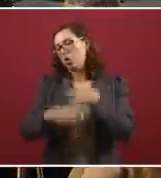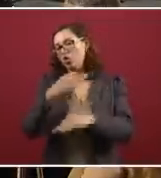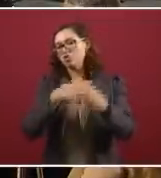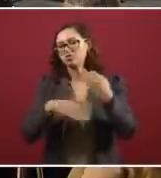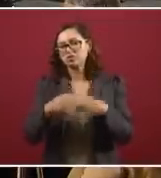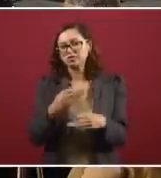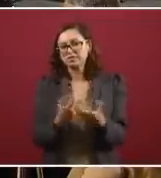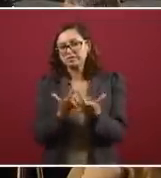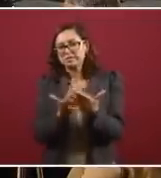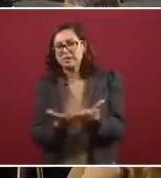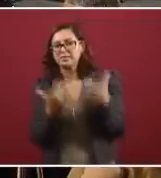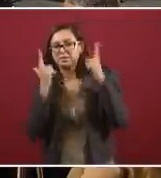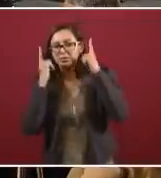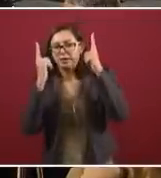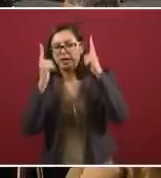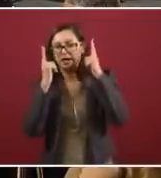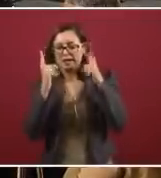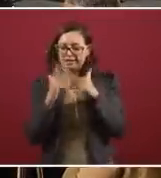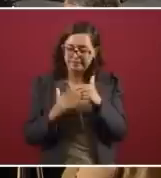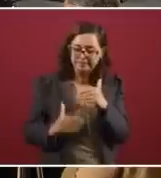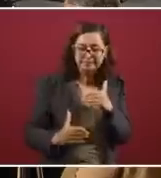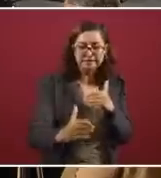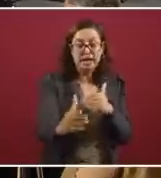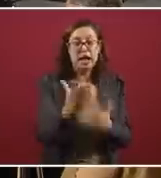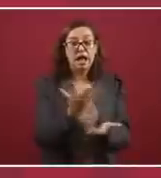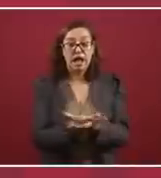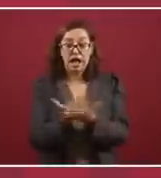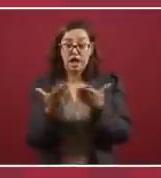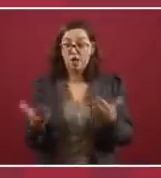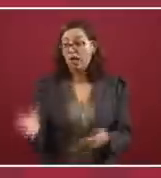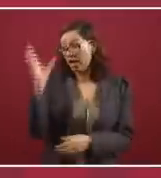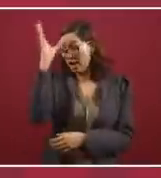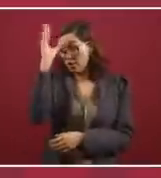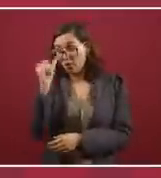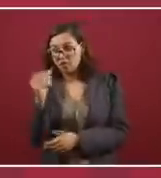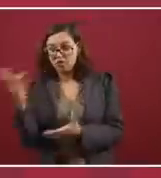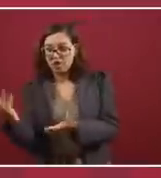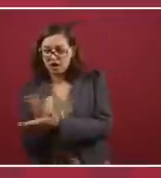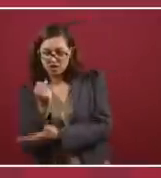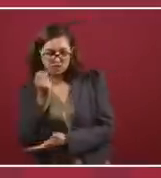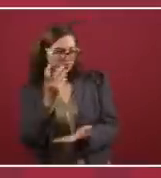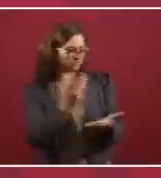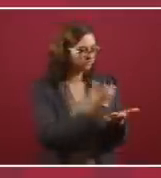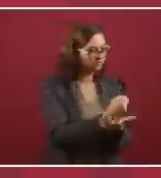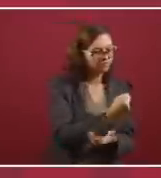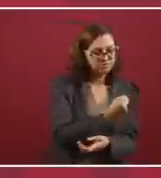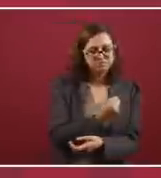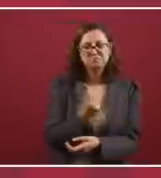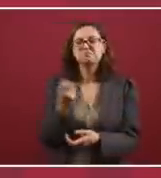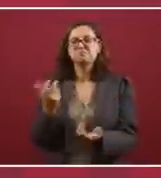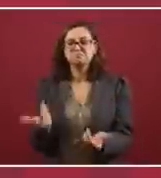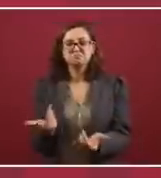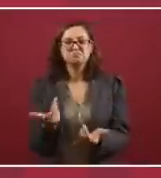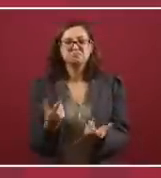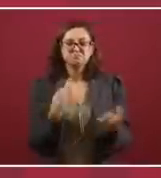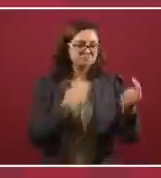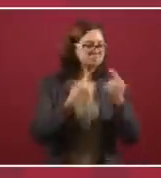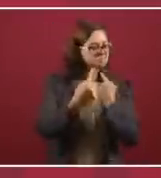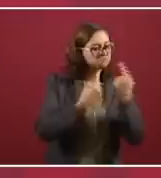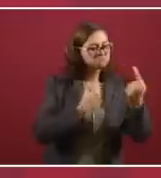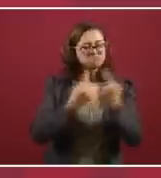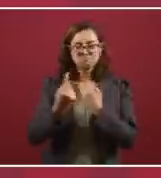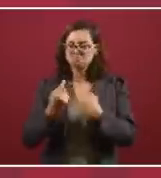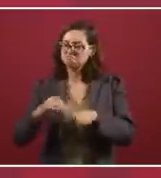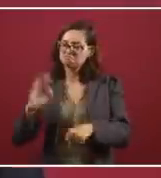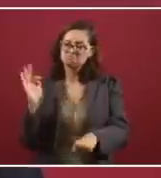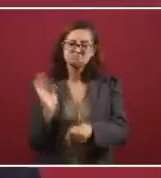quiero destacar que en este proceso hay un ganar-ganar. Todo mundo ha ganado con este tipo de diálogo.